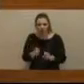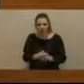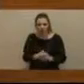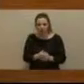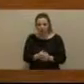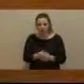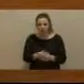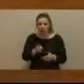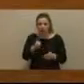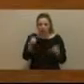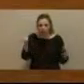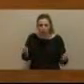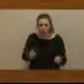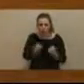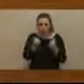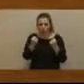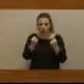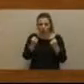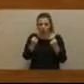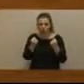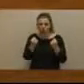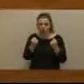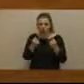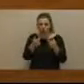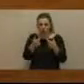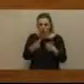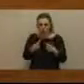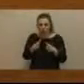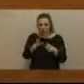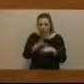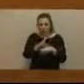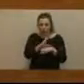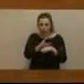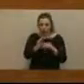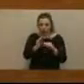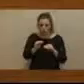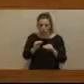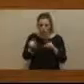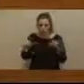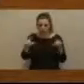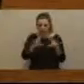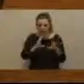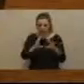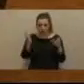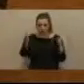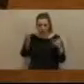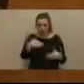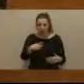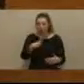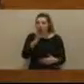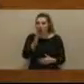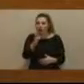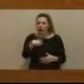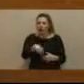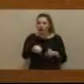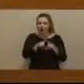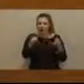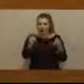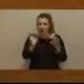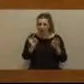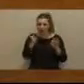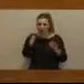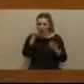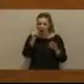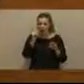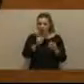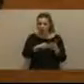hay una sola actuación en el departamento de su Consejería de Telecomunicaciones. De por qué nadie en esta empresa, no sobre este